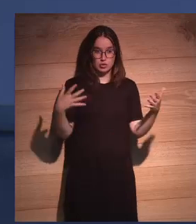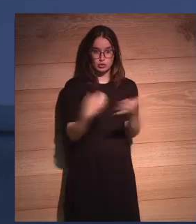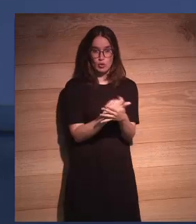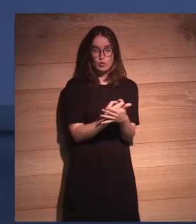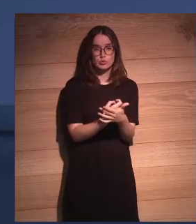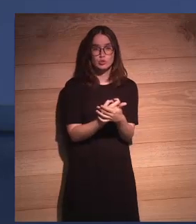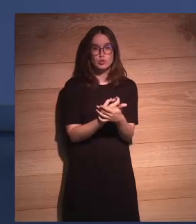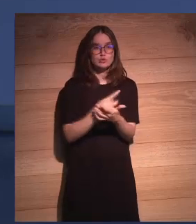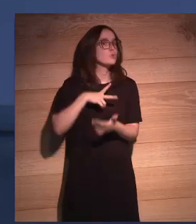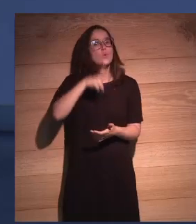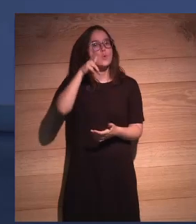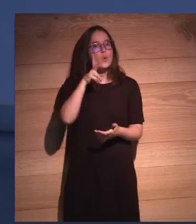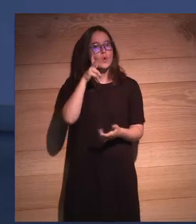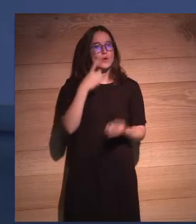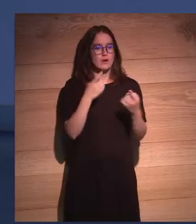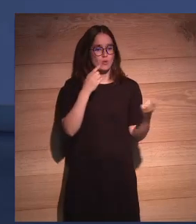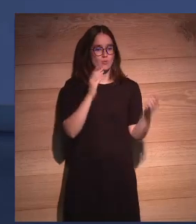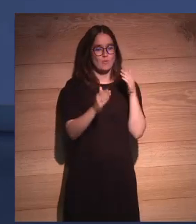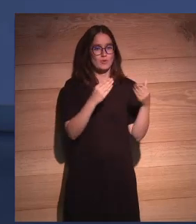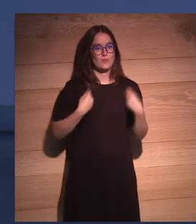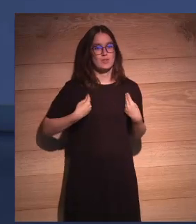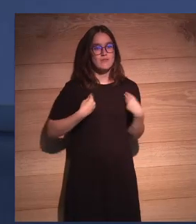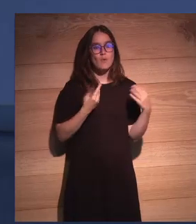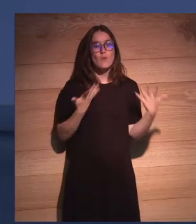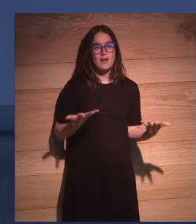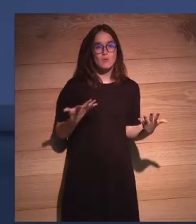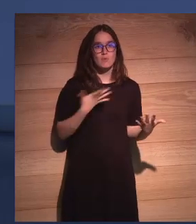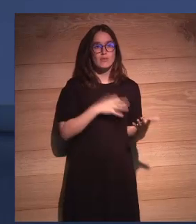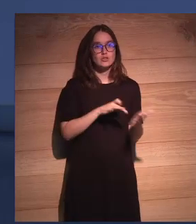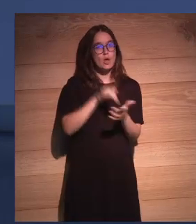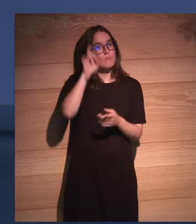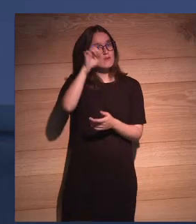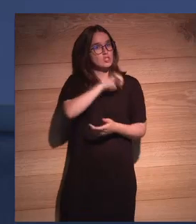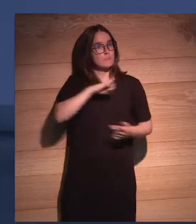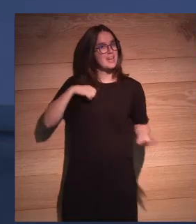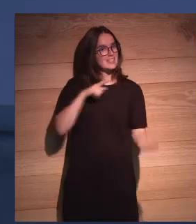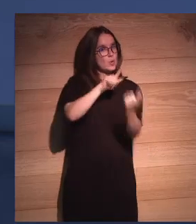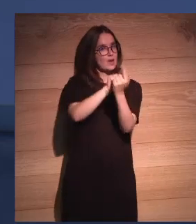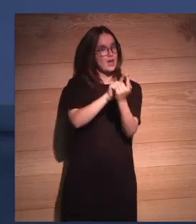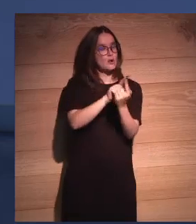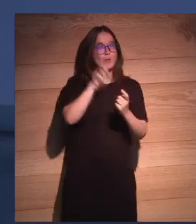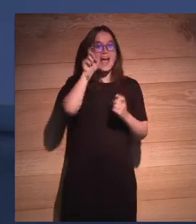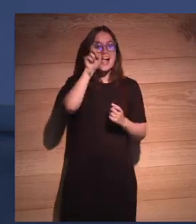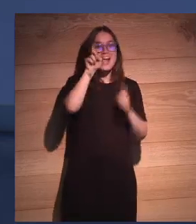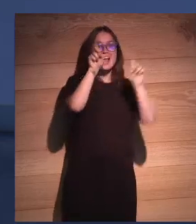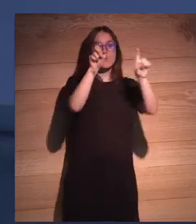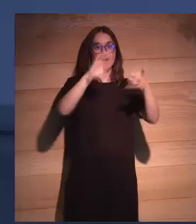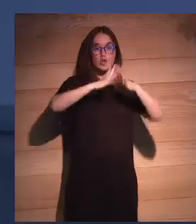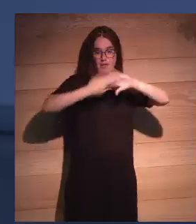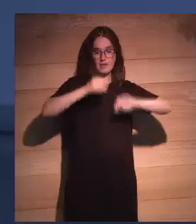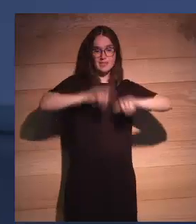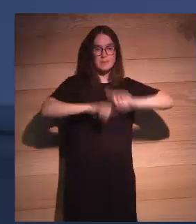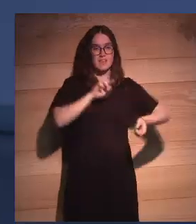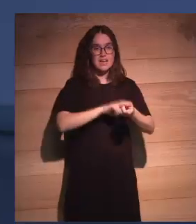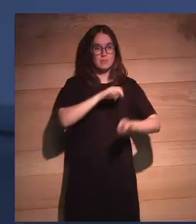habrá sido un lujo en algún momento de nuestra vida es poder tener un profesor particular, una educación adaptada a nuestra velocidad